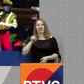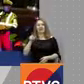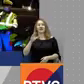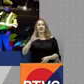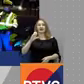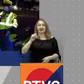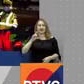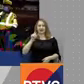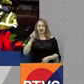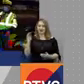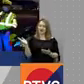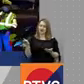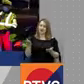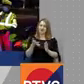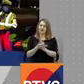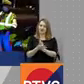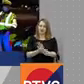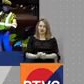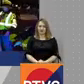carlos adelante